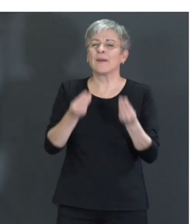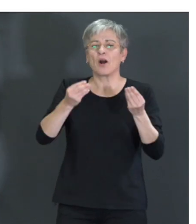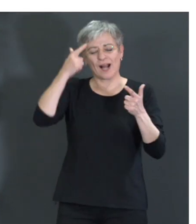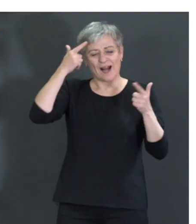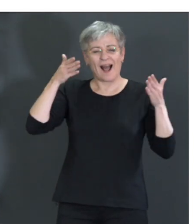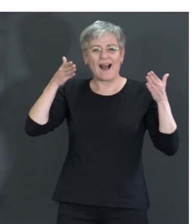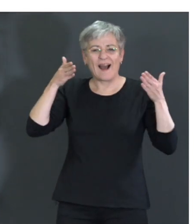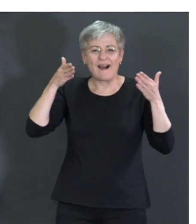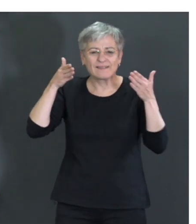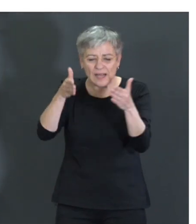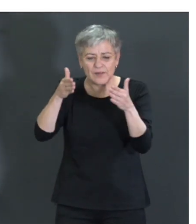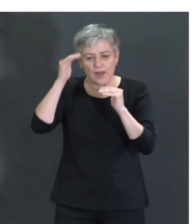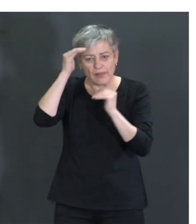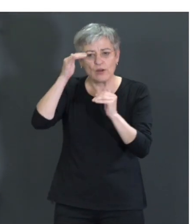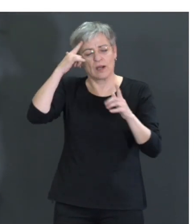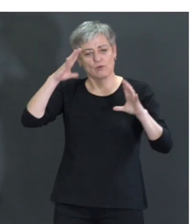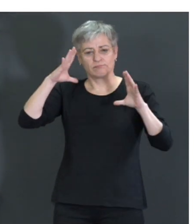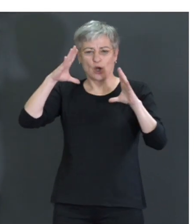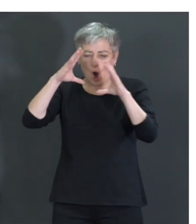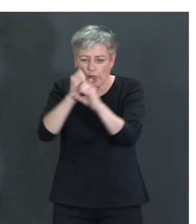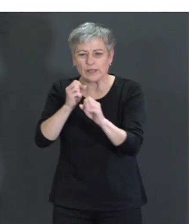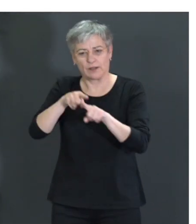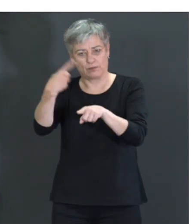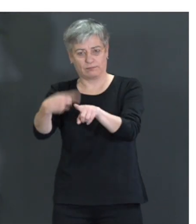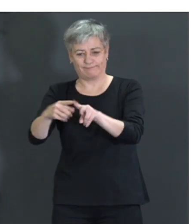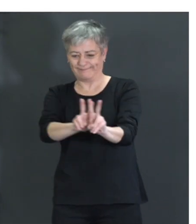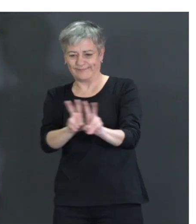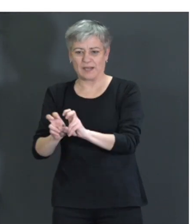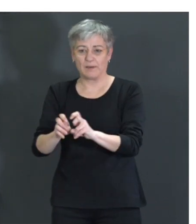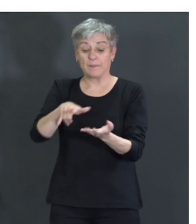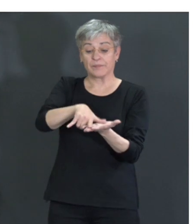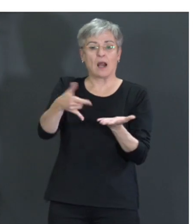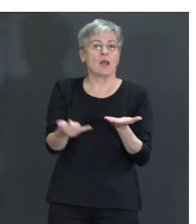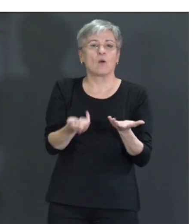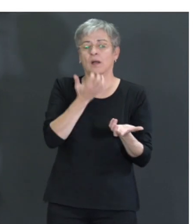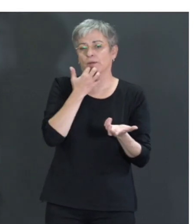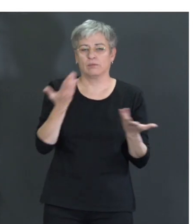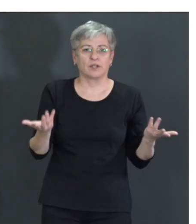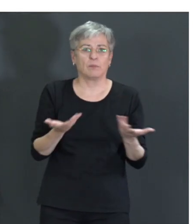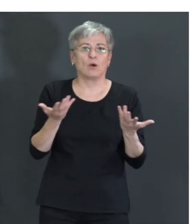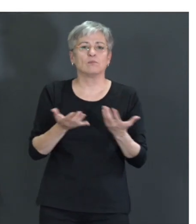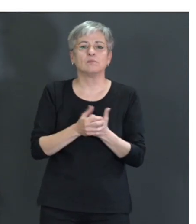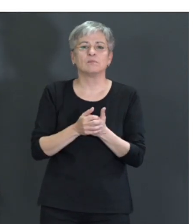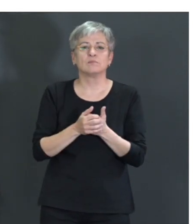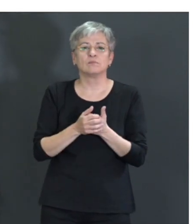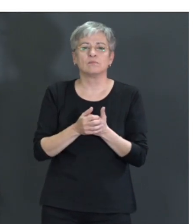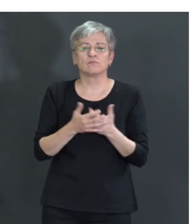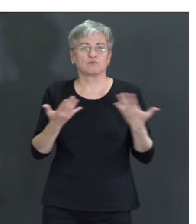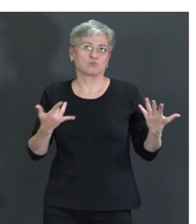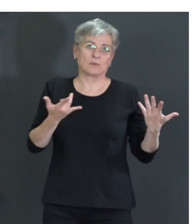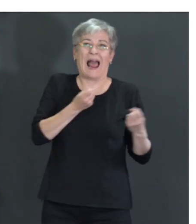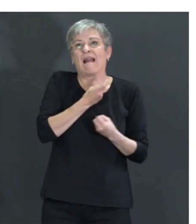y la concentración, ¿vale? En el lenguaje, pues los ejercicios que se hacen, por ejemplo, hablo alguno de